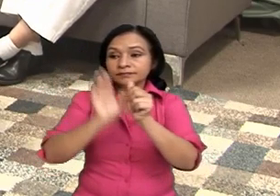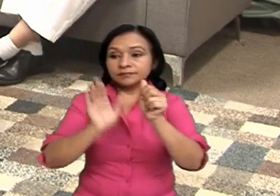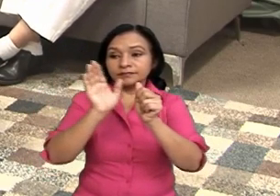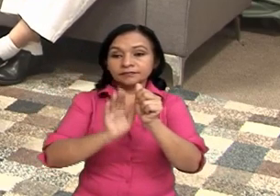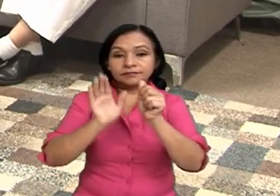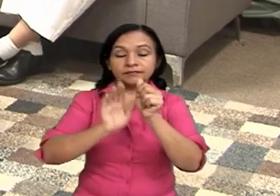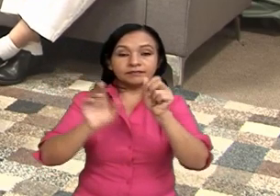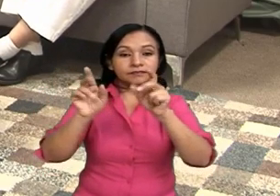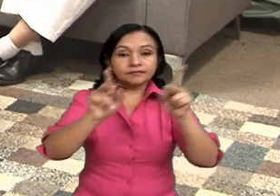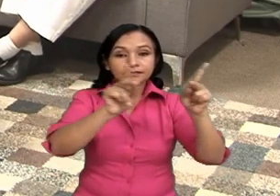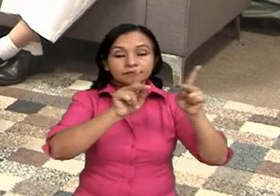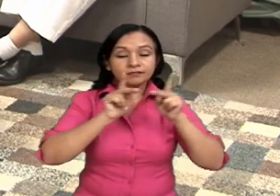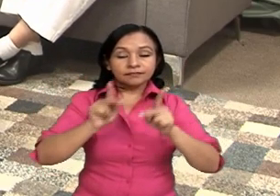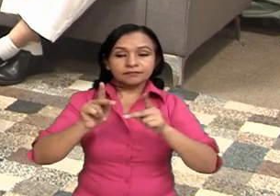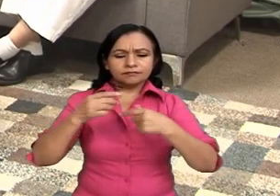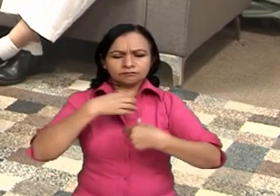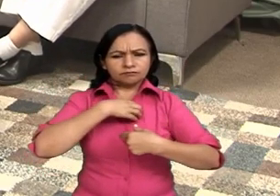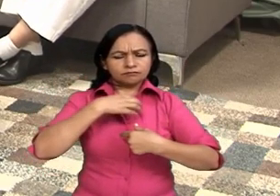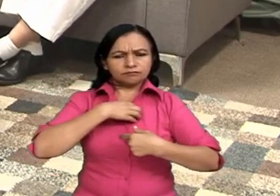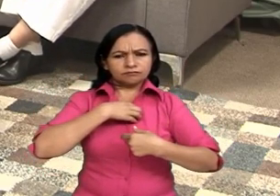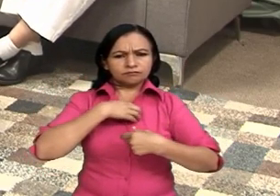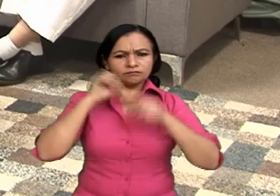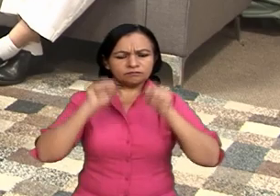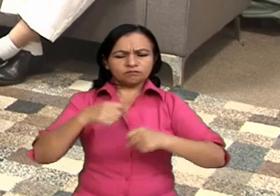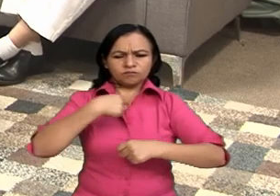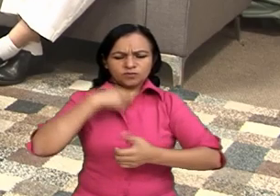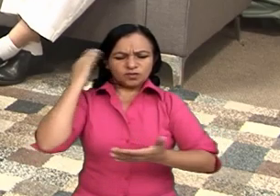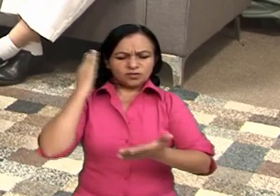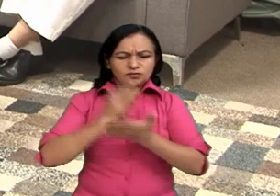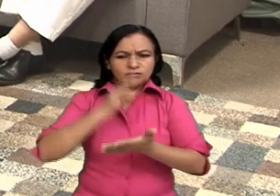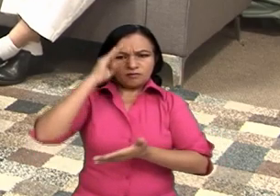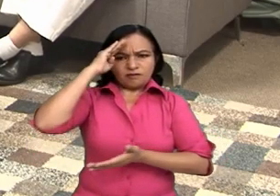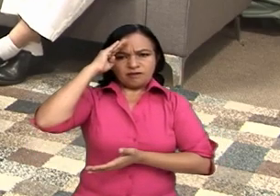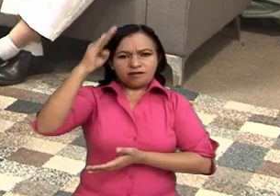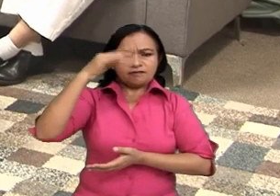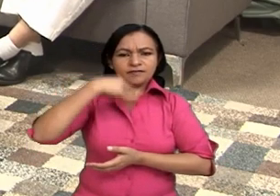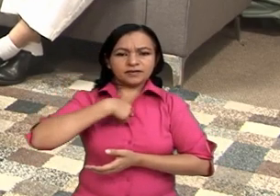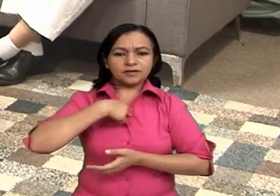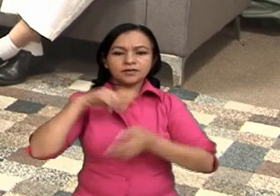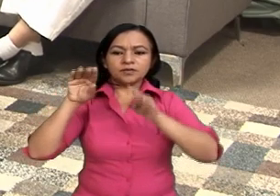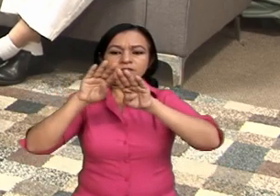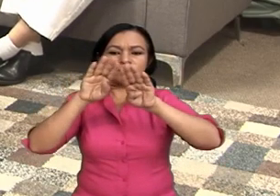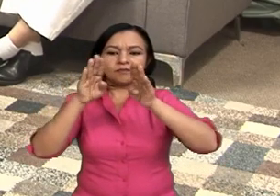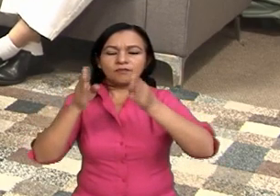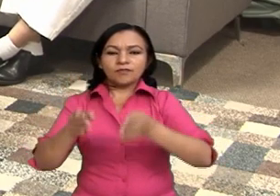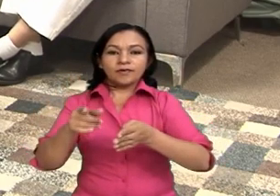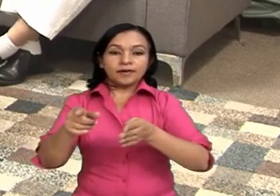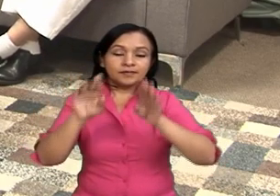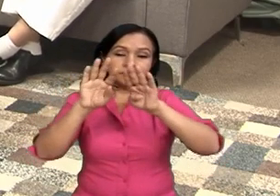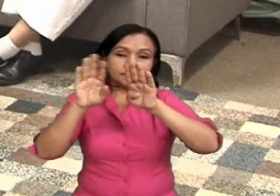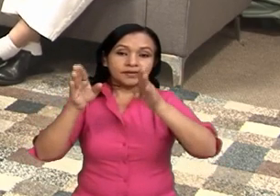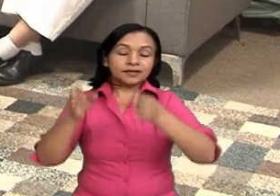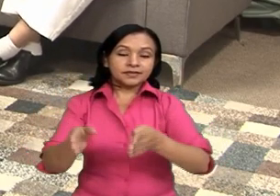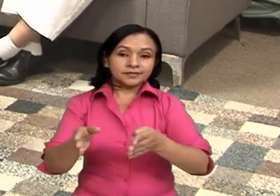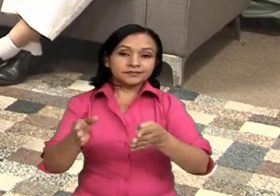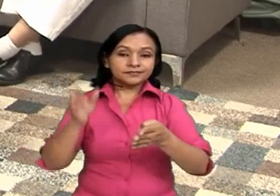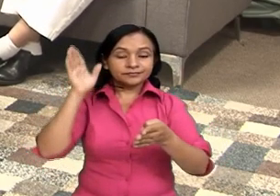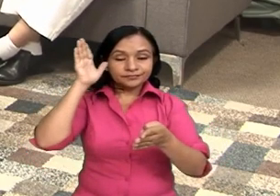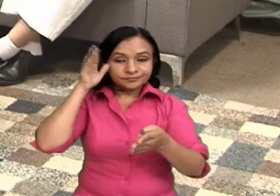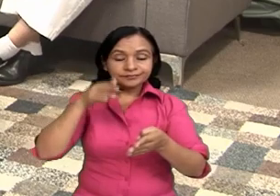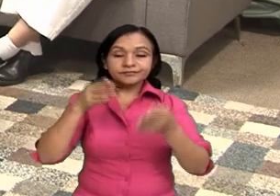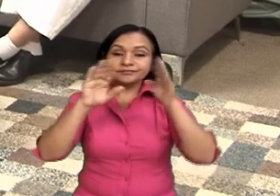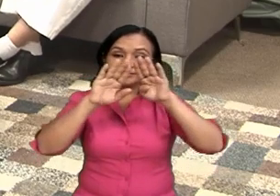cree que es el que tiene el orden, porque hoy mando yo. Y nosotras las mujeres, desgraciadamente, y lo digo con